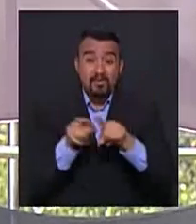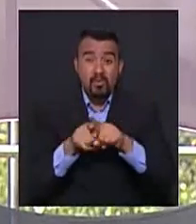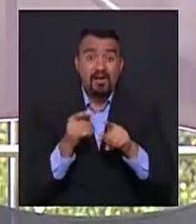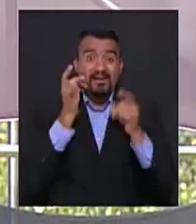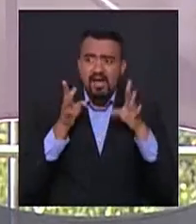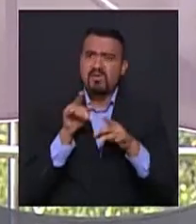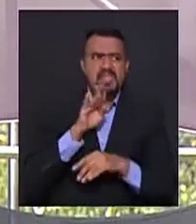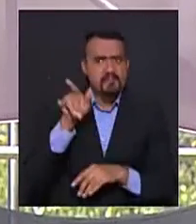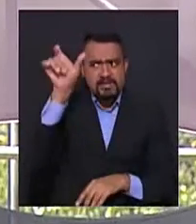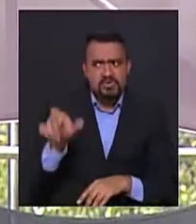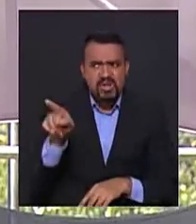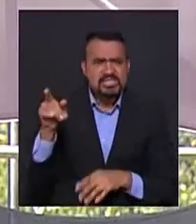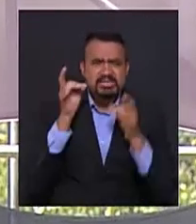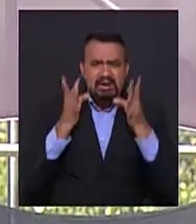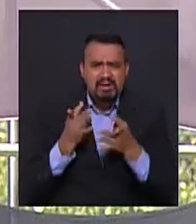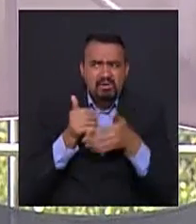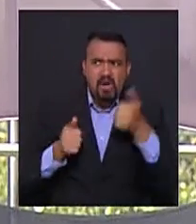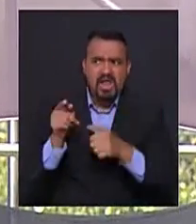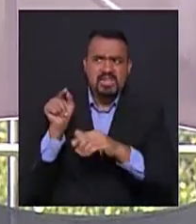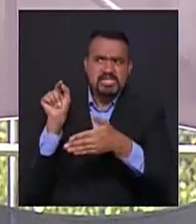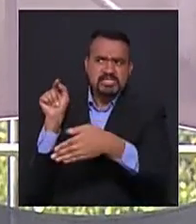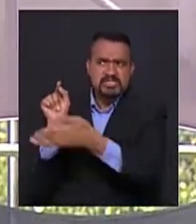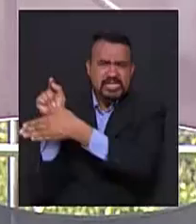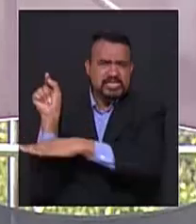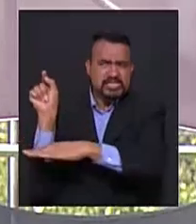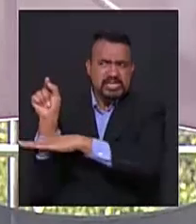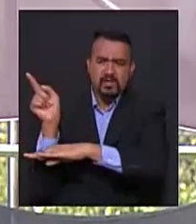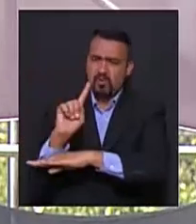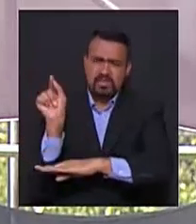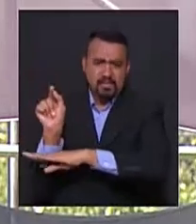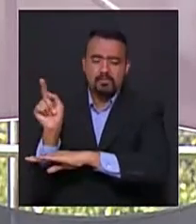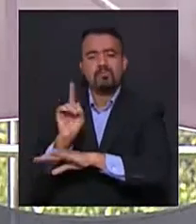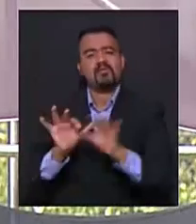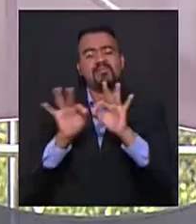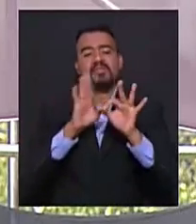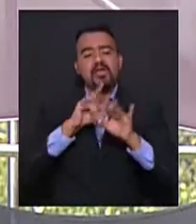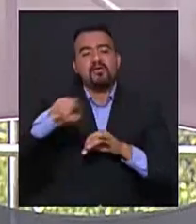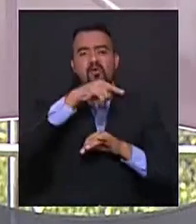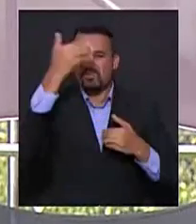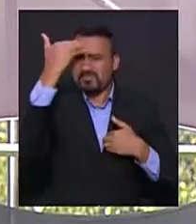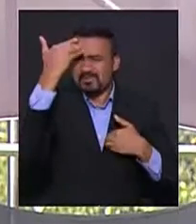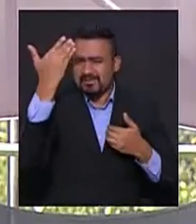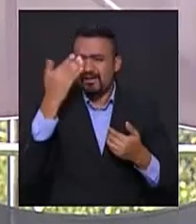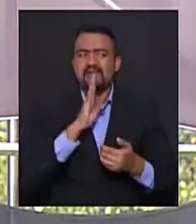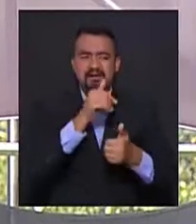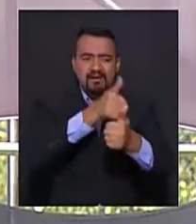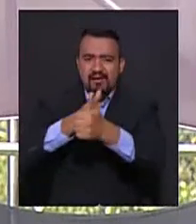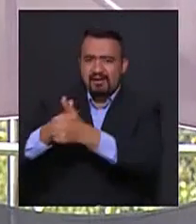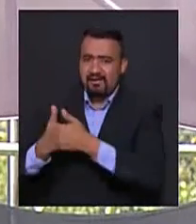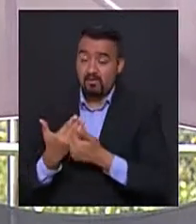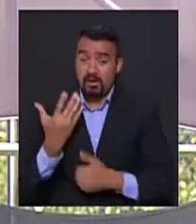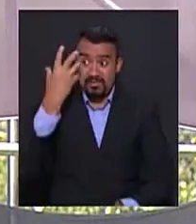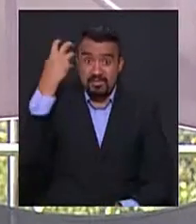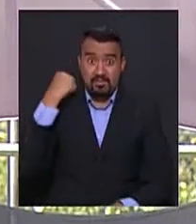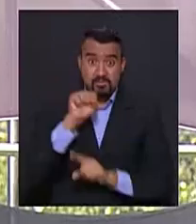a los victimarios, nos estamos autoseñalando nosotros como sociedad. Así como el narcotráfico representó